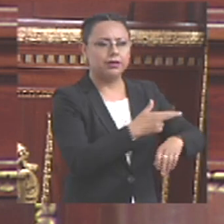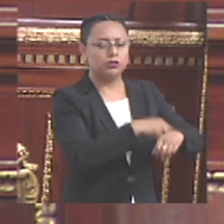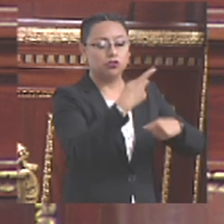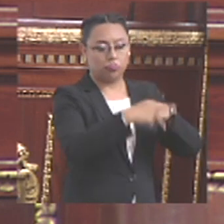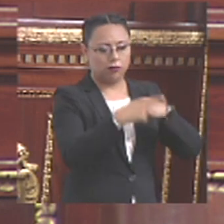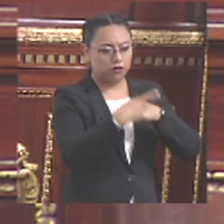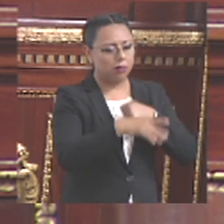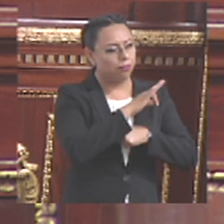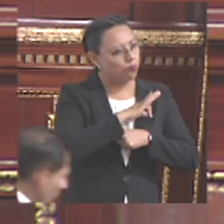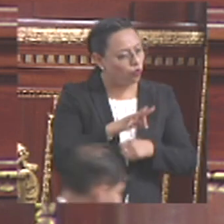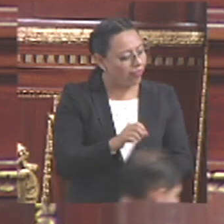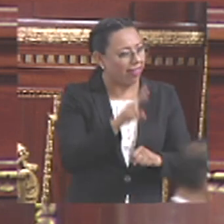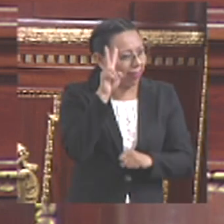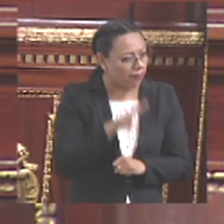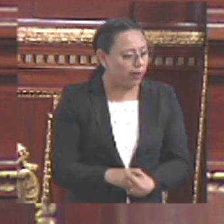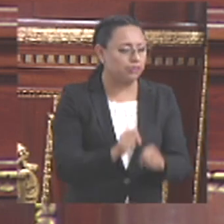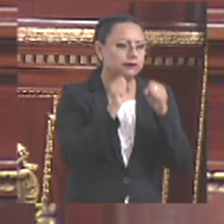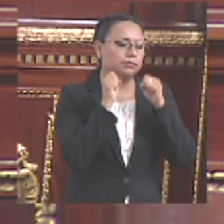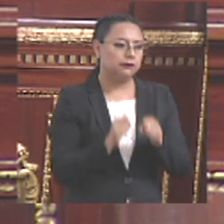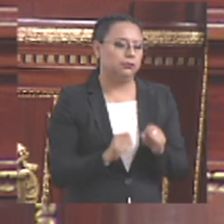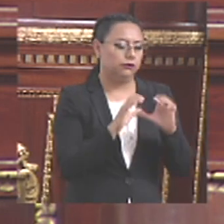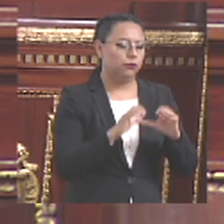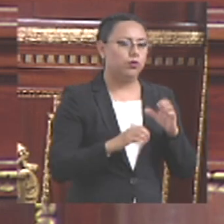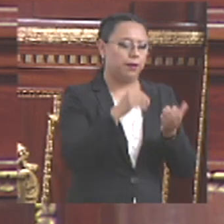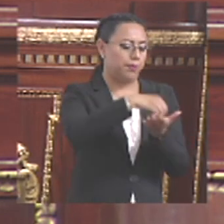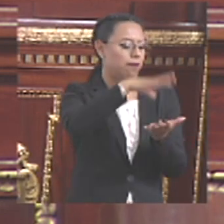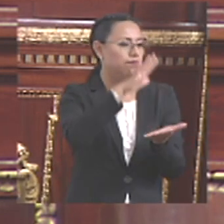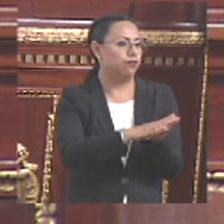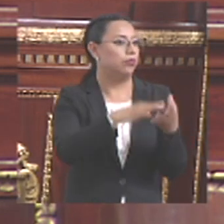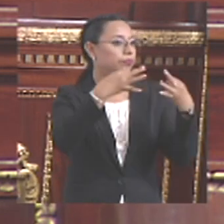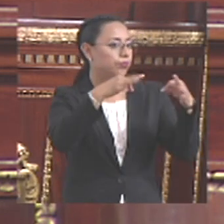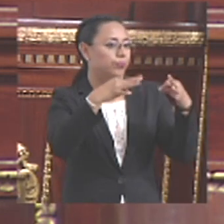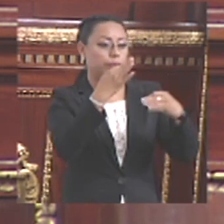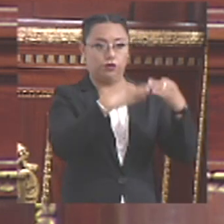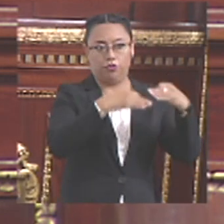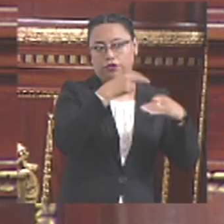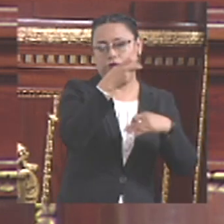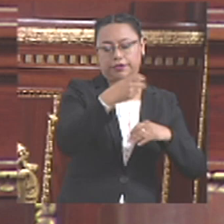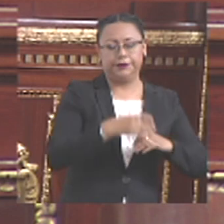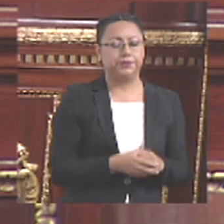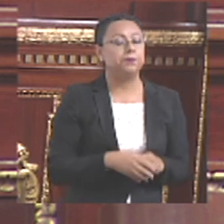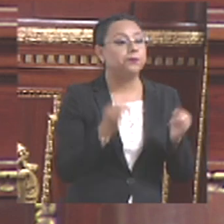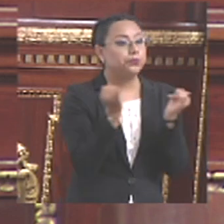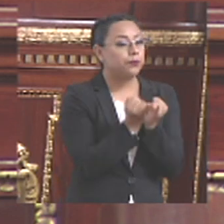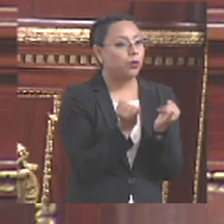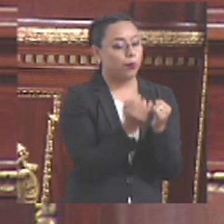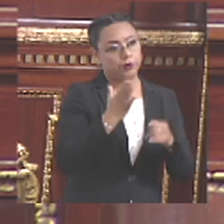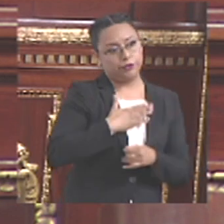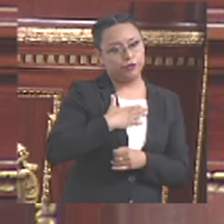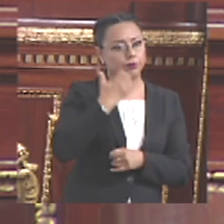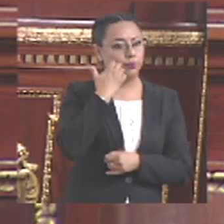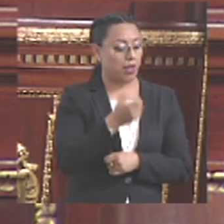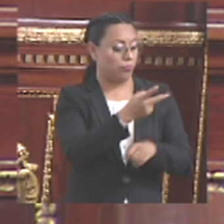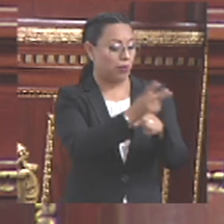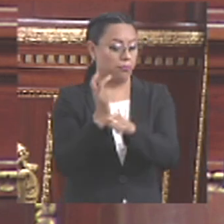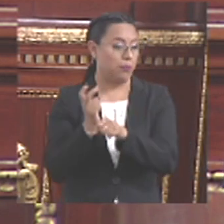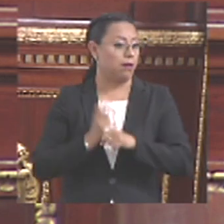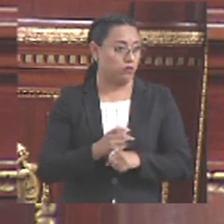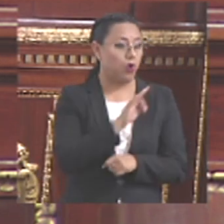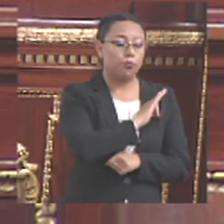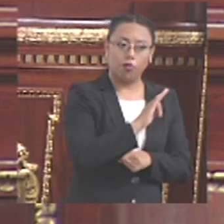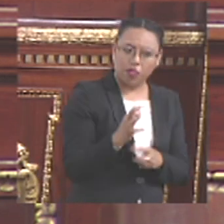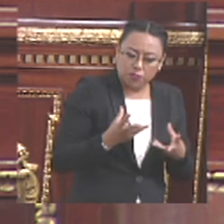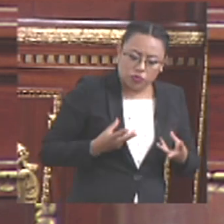perfectamente garantizada y cuidada en estos instrumentos. Pero también los invito a que sigamos trabajando en la construcción y